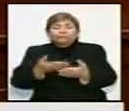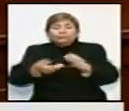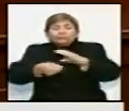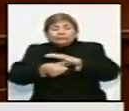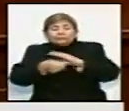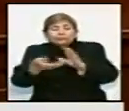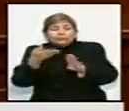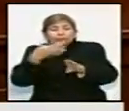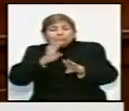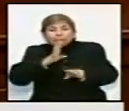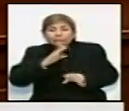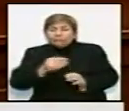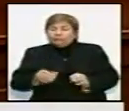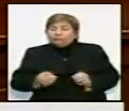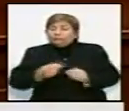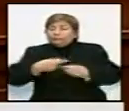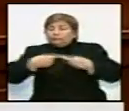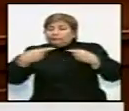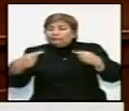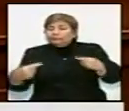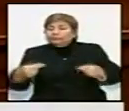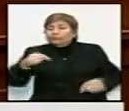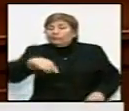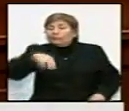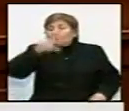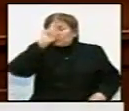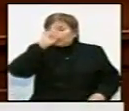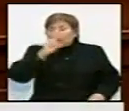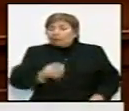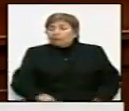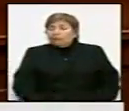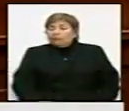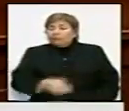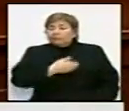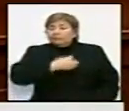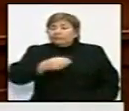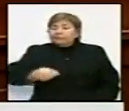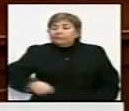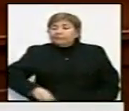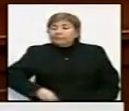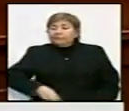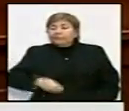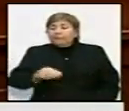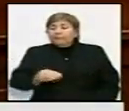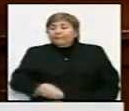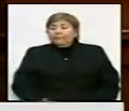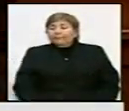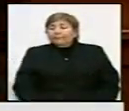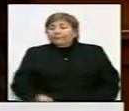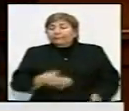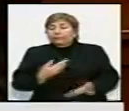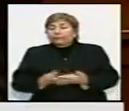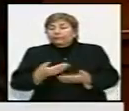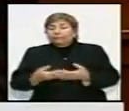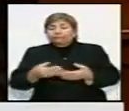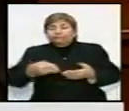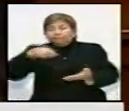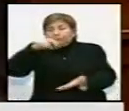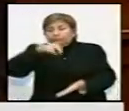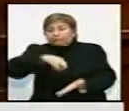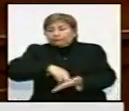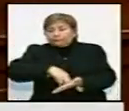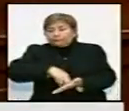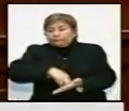conspirado contra el país. El presidente Martín Vizcarra ha puesto de